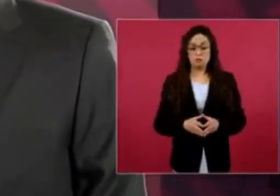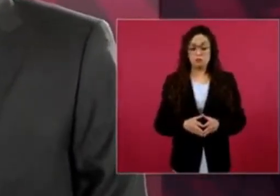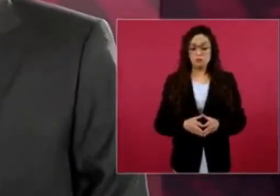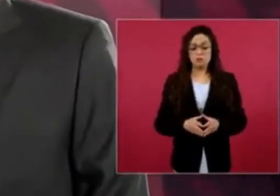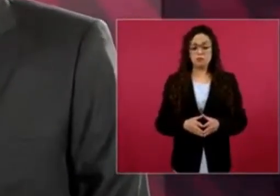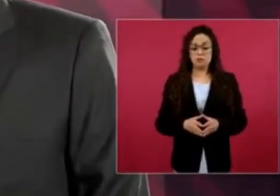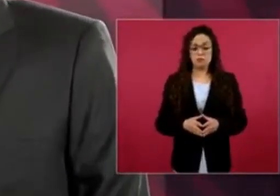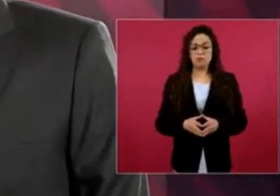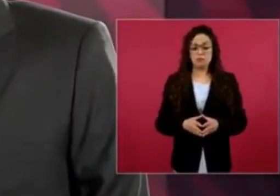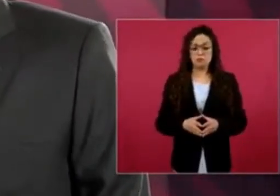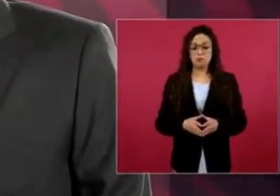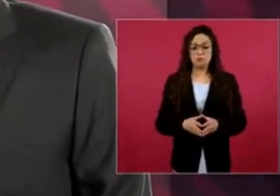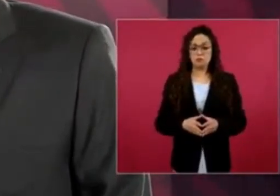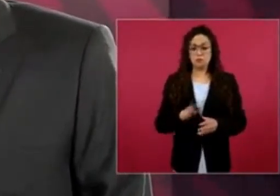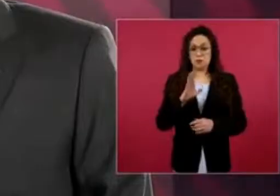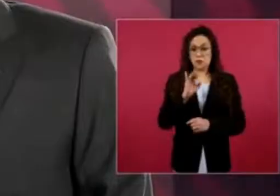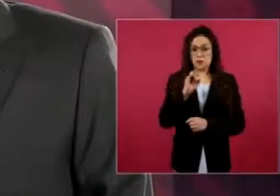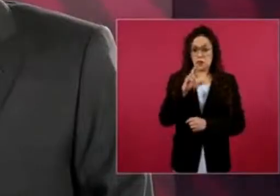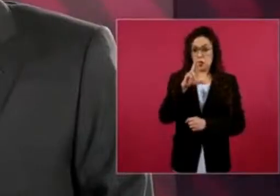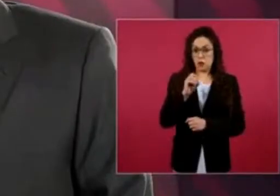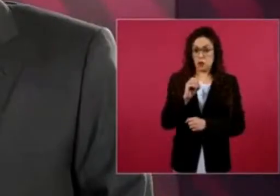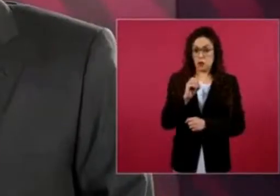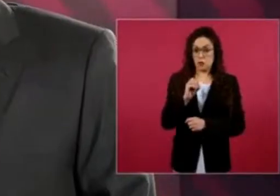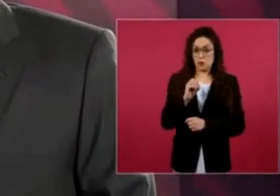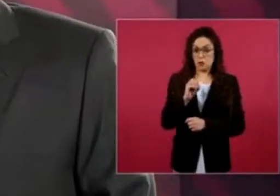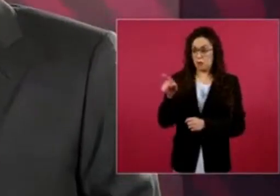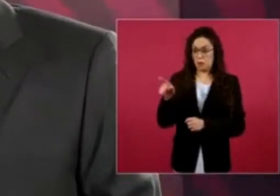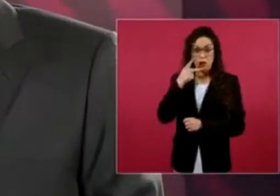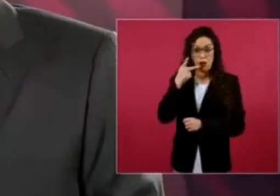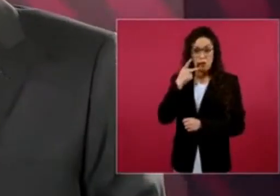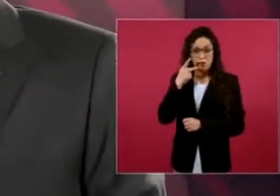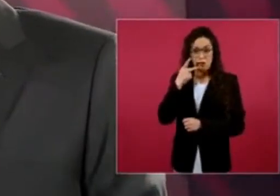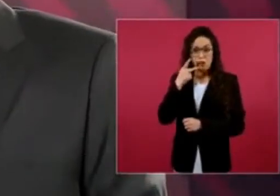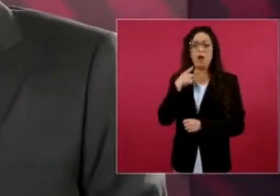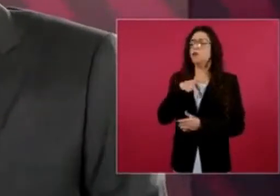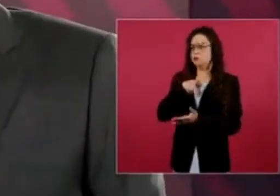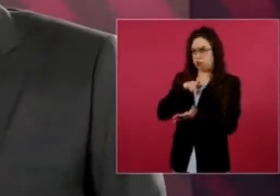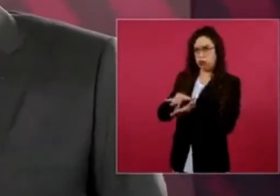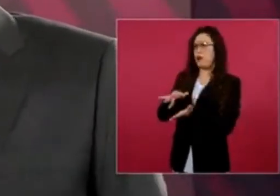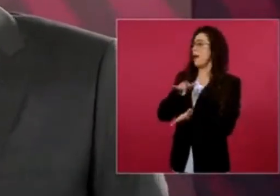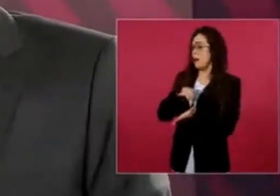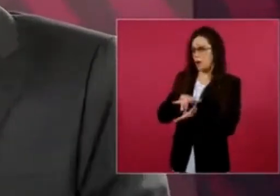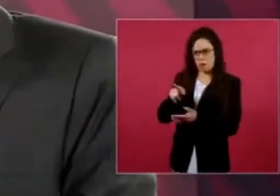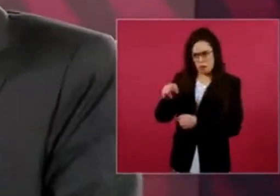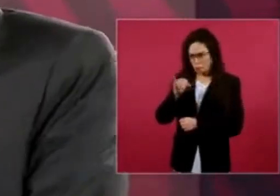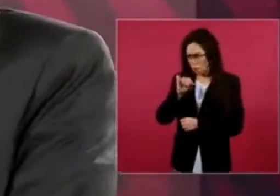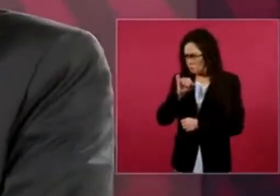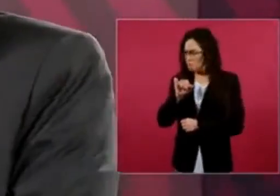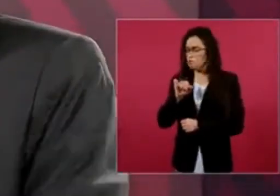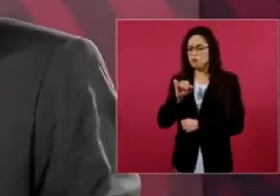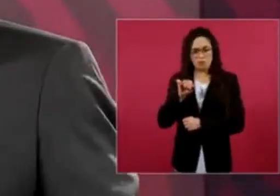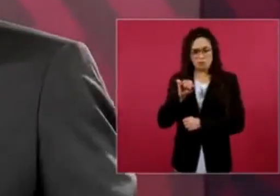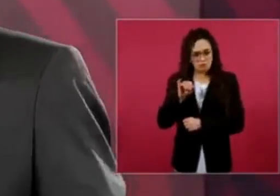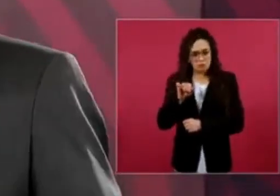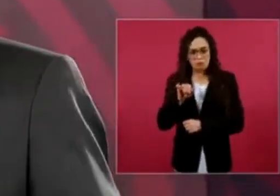lo apoya en sus dichos. Sí, claro, dice, yo he estado